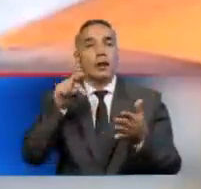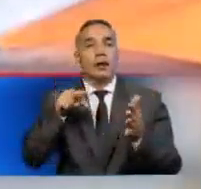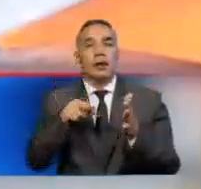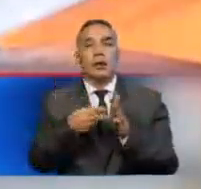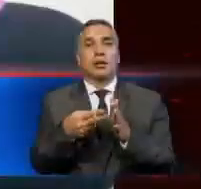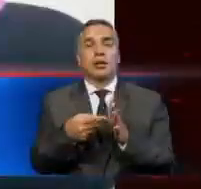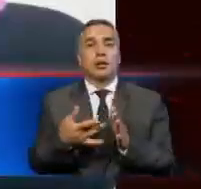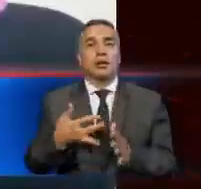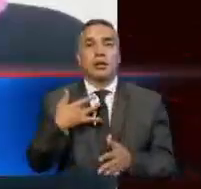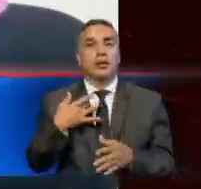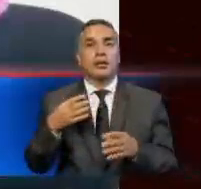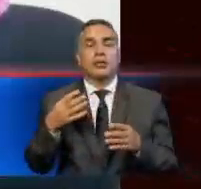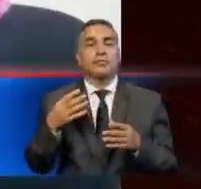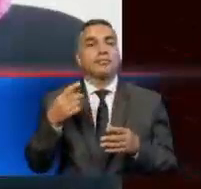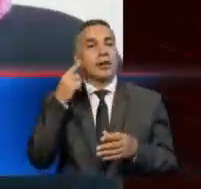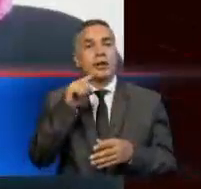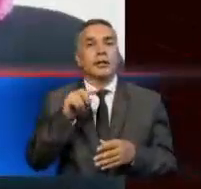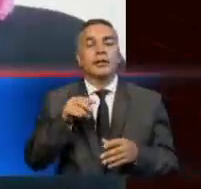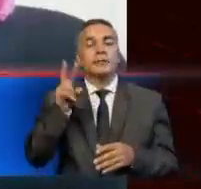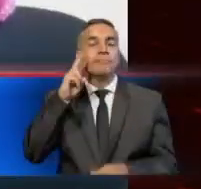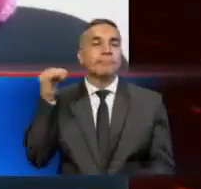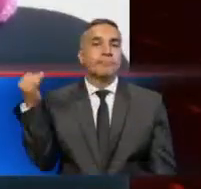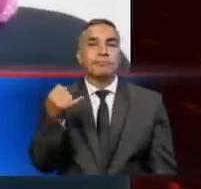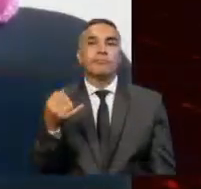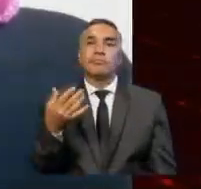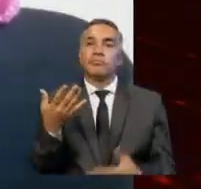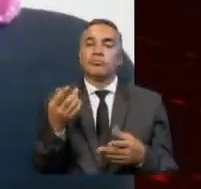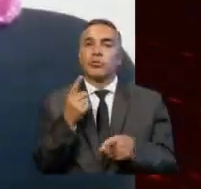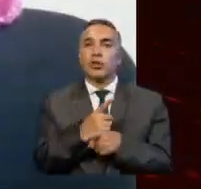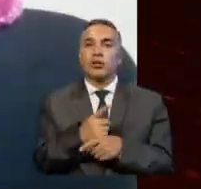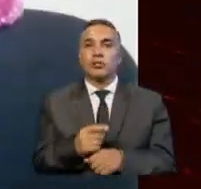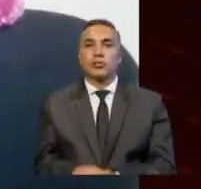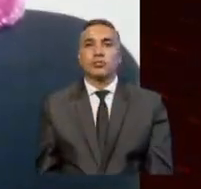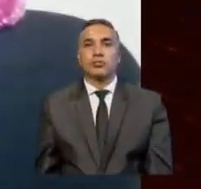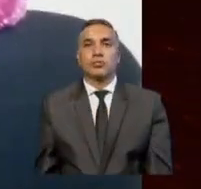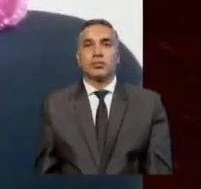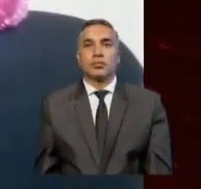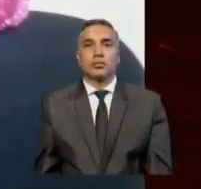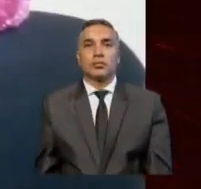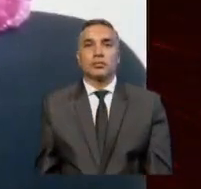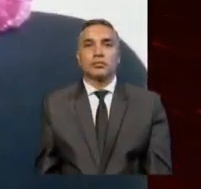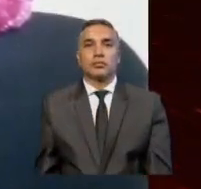satisfacer sus bajos instintos. Emilio Zamora, TC Televisión.